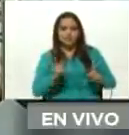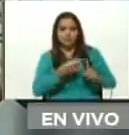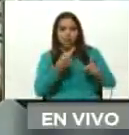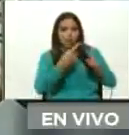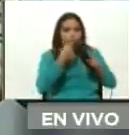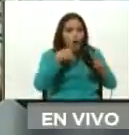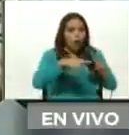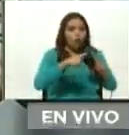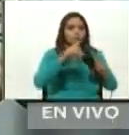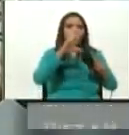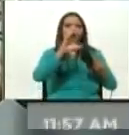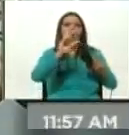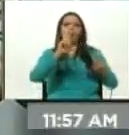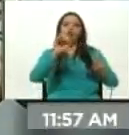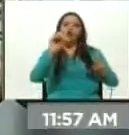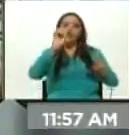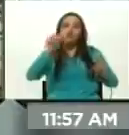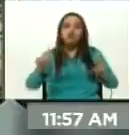Croslam Acosta,